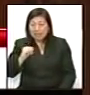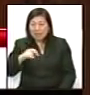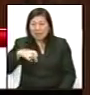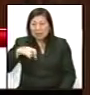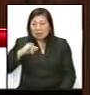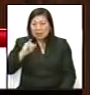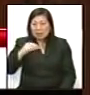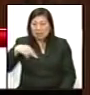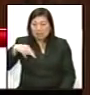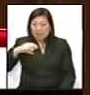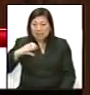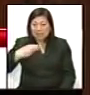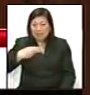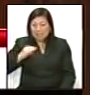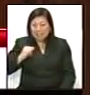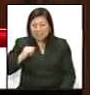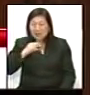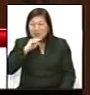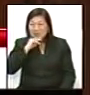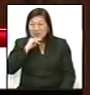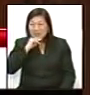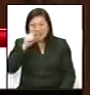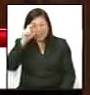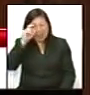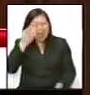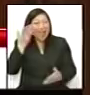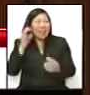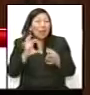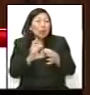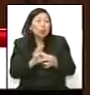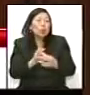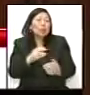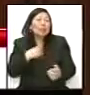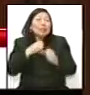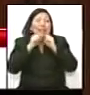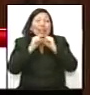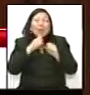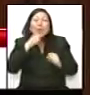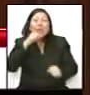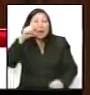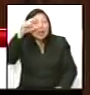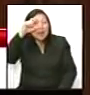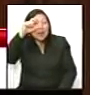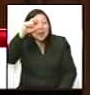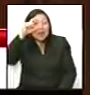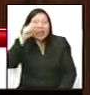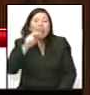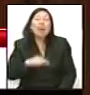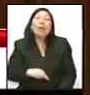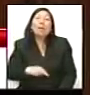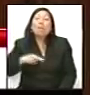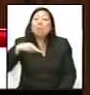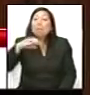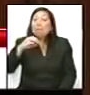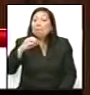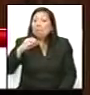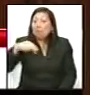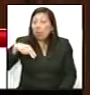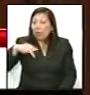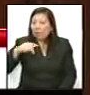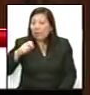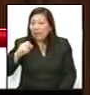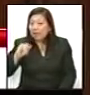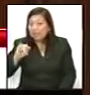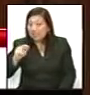permitió descubrir toda la gran mafia con Montesinos a la cabeza, y el hecho que se la haya exonerado a